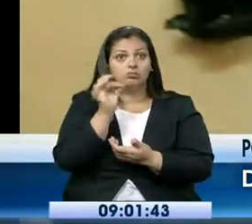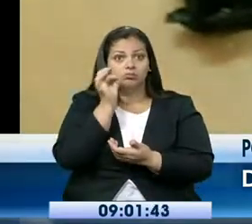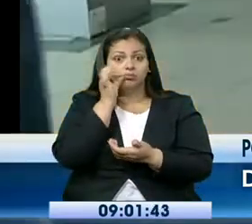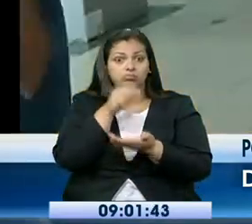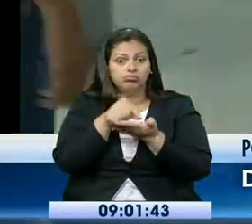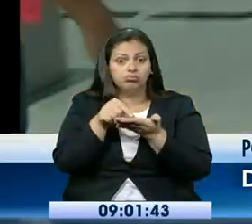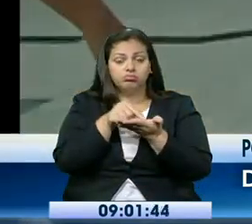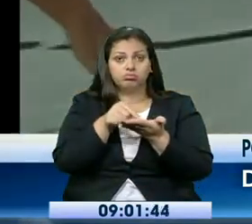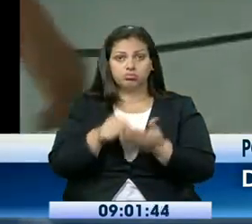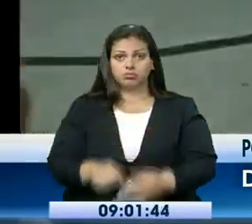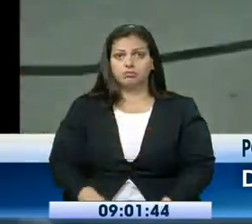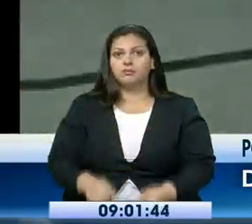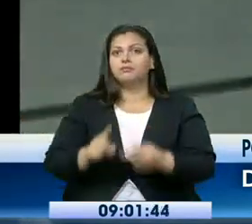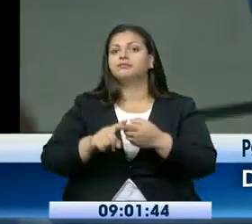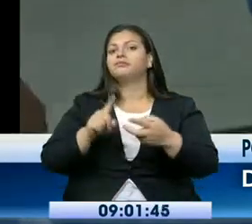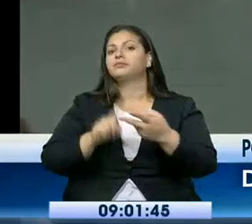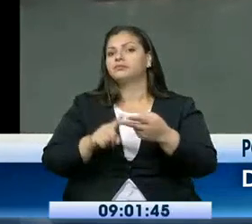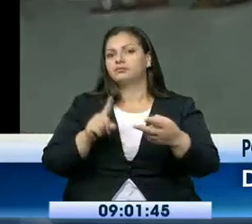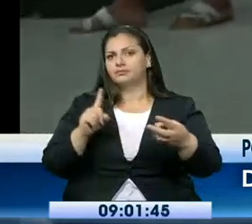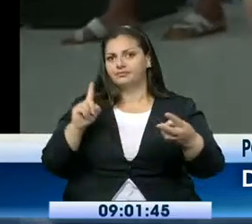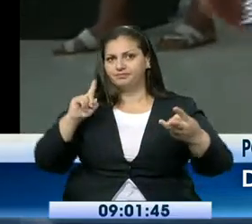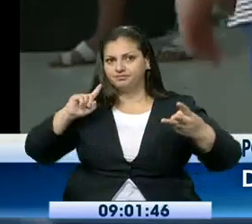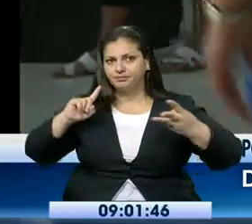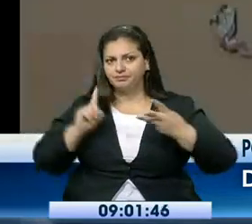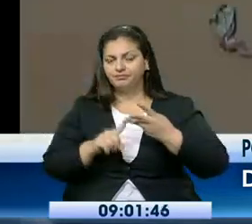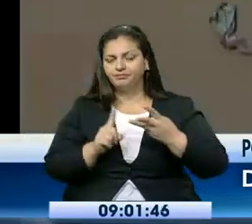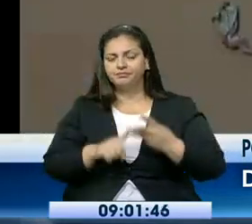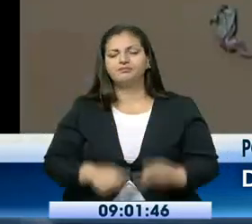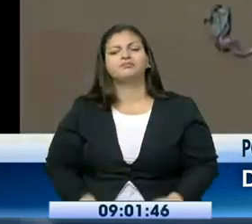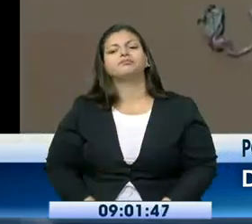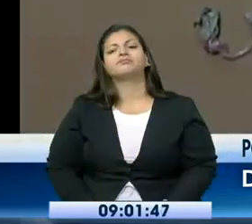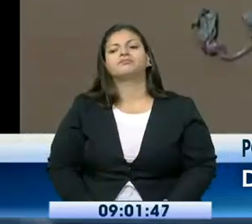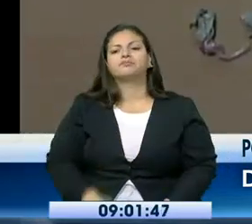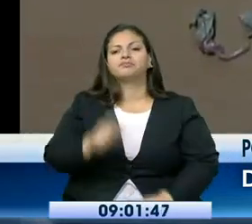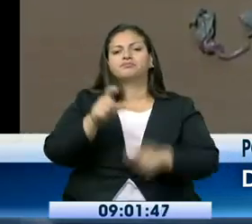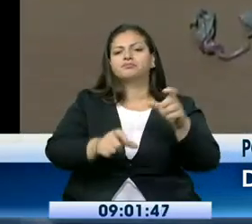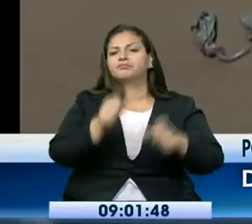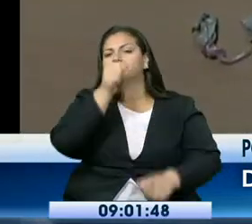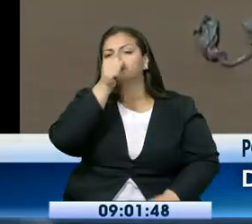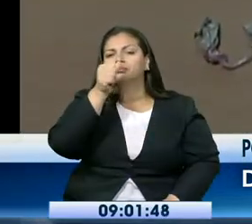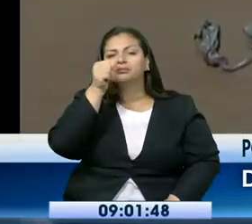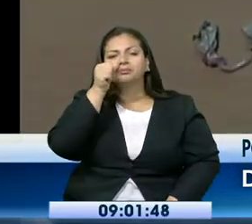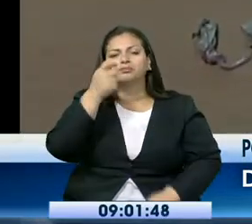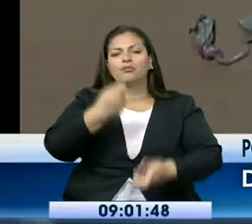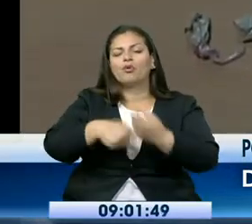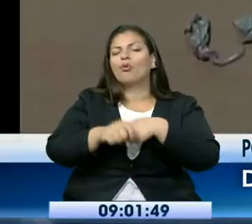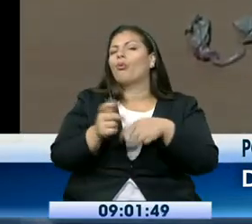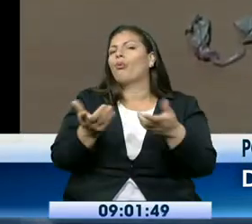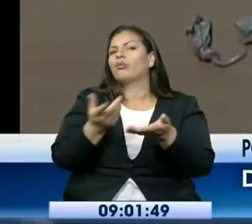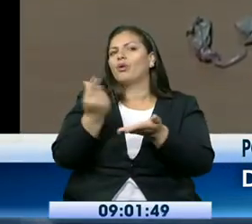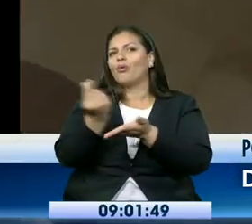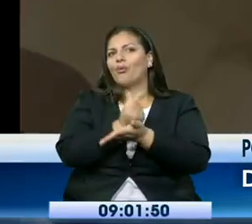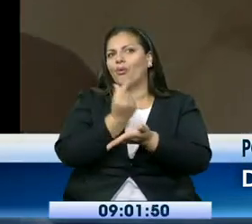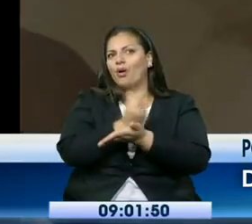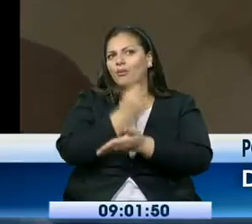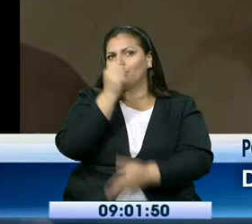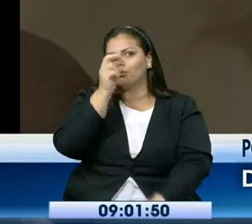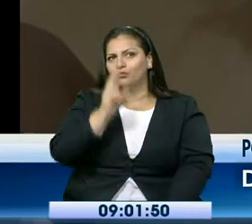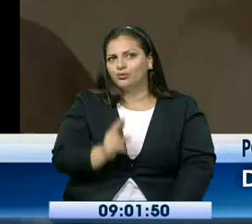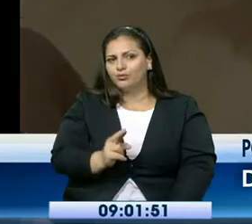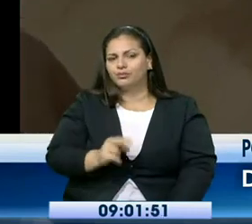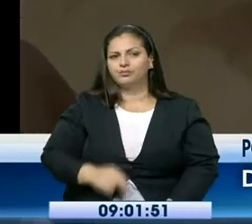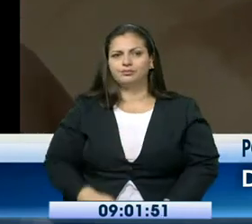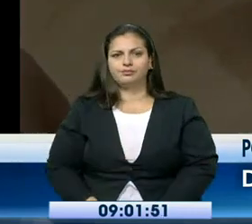se detuvo a otros individuos, los cuales también se presume comercializaban droga en el Guasmo, al sur de Guayaquil. Se percató